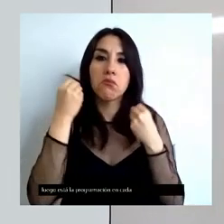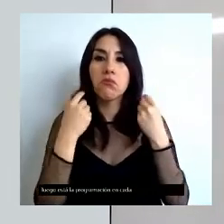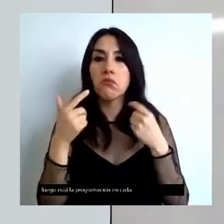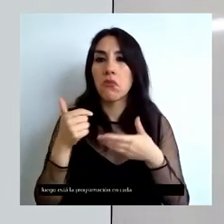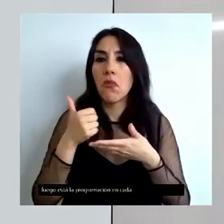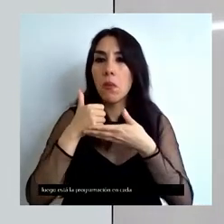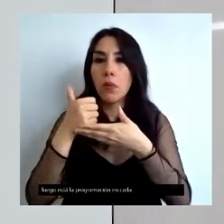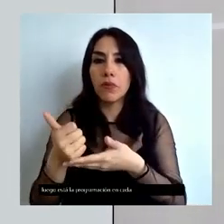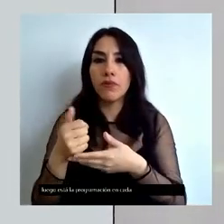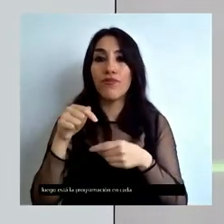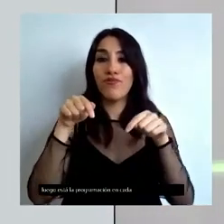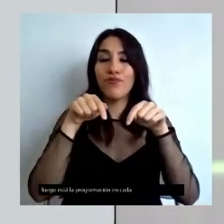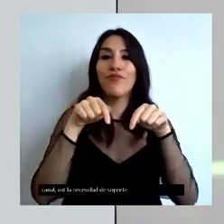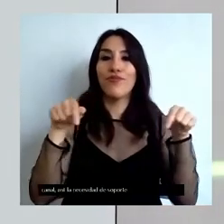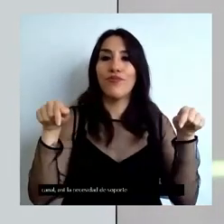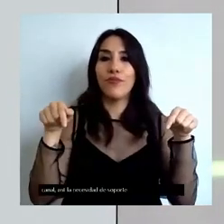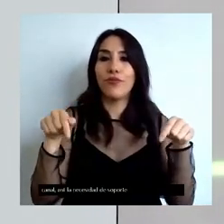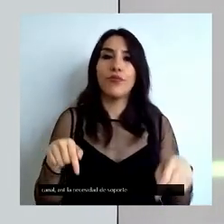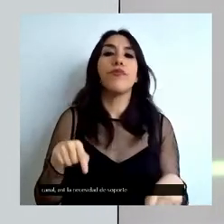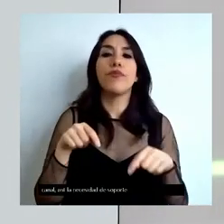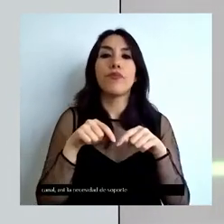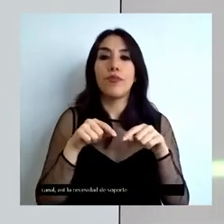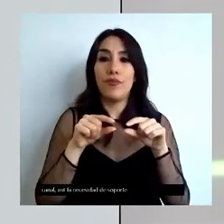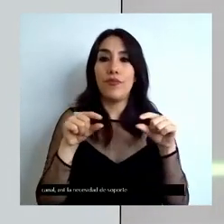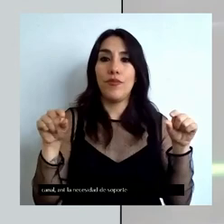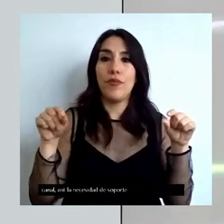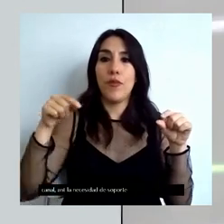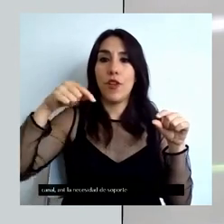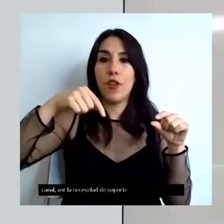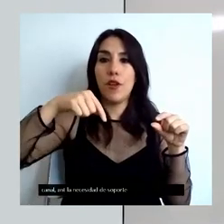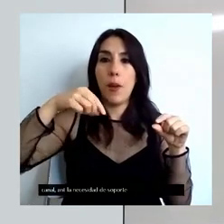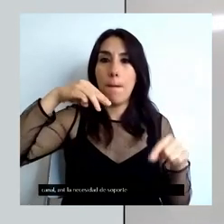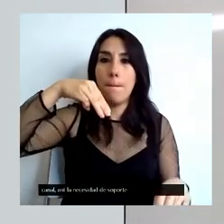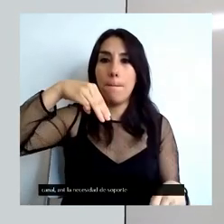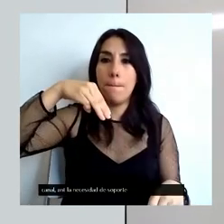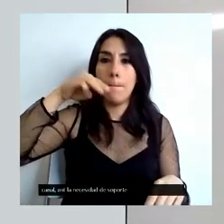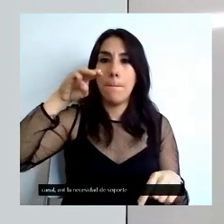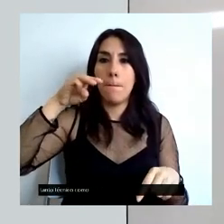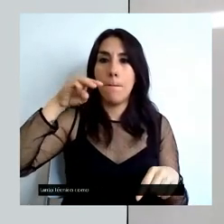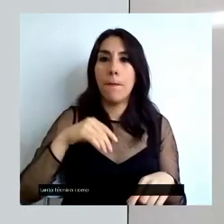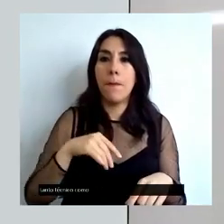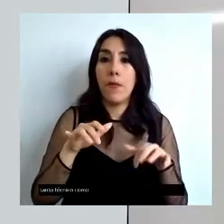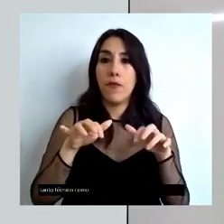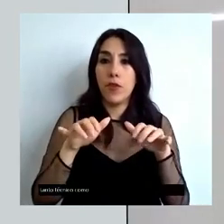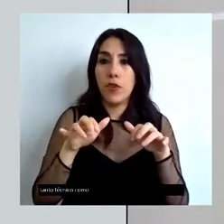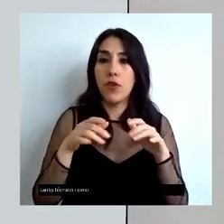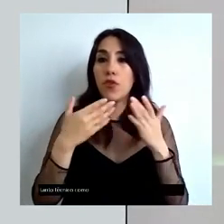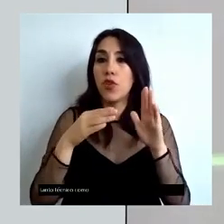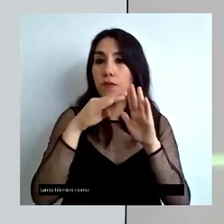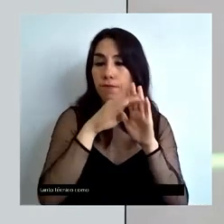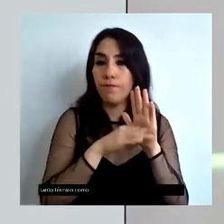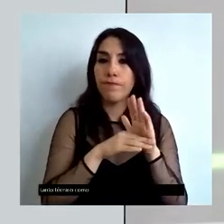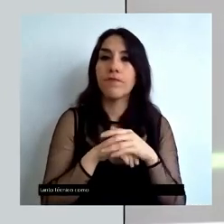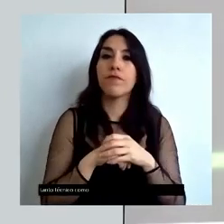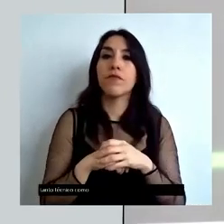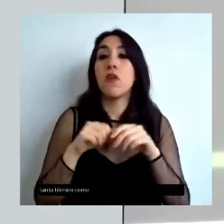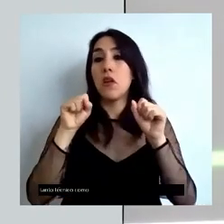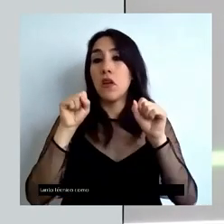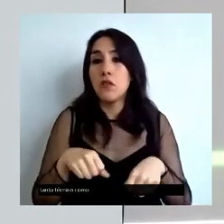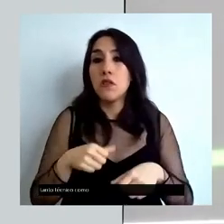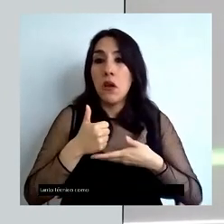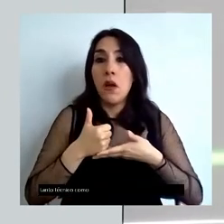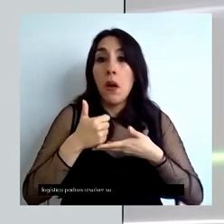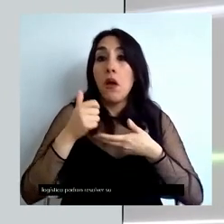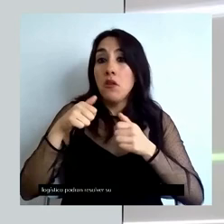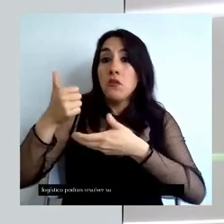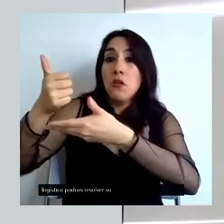y resolver sus inquietudes. Les agradecemos su compañía y esperamos que disfruten cada una de las experiencias que se presentan